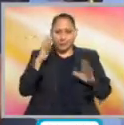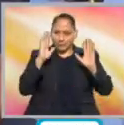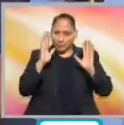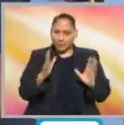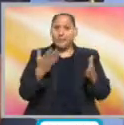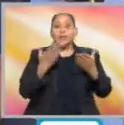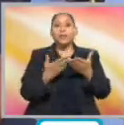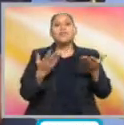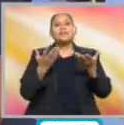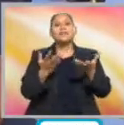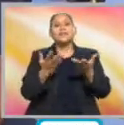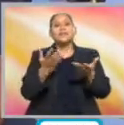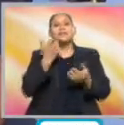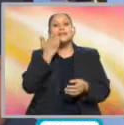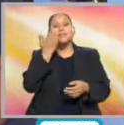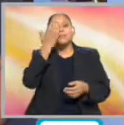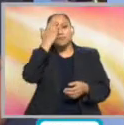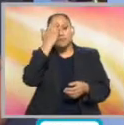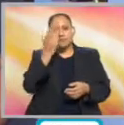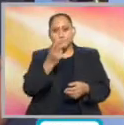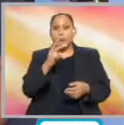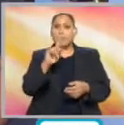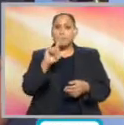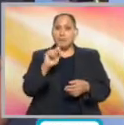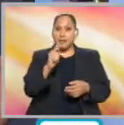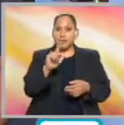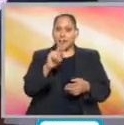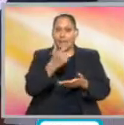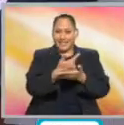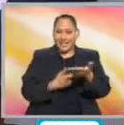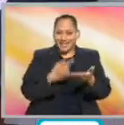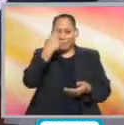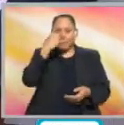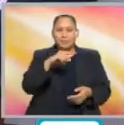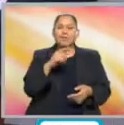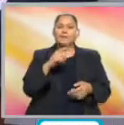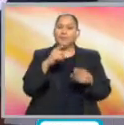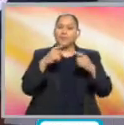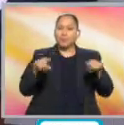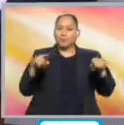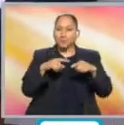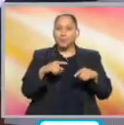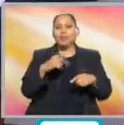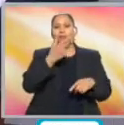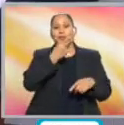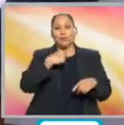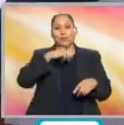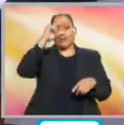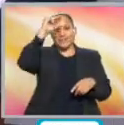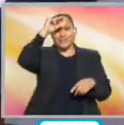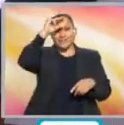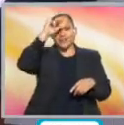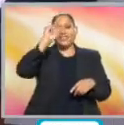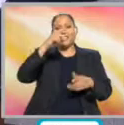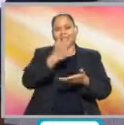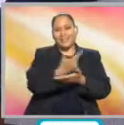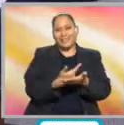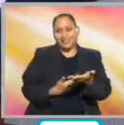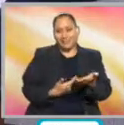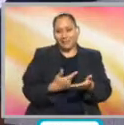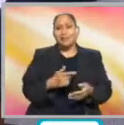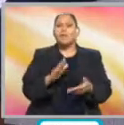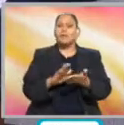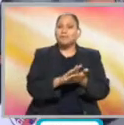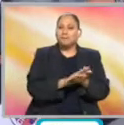estamos pero deseosos de conocer esto porque aquella estuvo muy buena. Soy Sí, un hombre sí, muy sí. listo. Guau. ¿Entendieron el chiste? Ay, ¿Qué tal, Está súper. Y